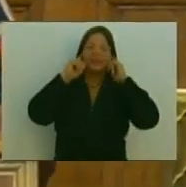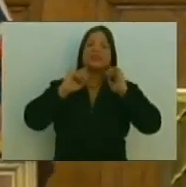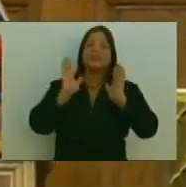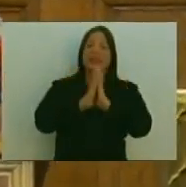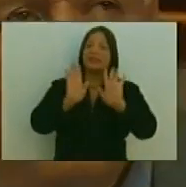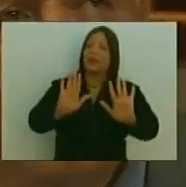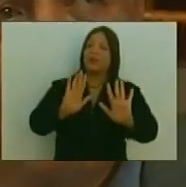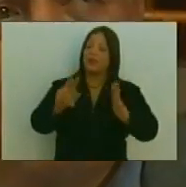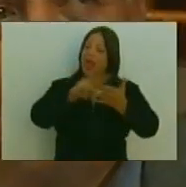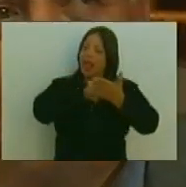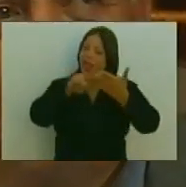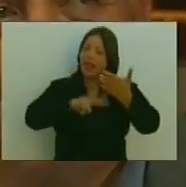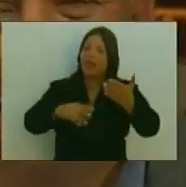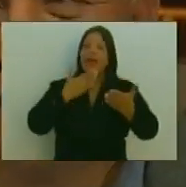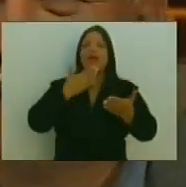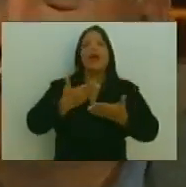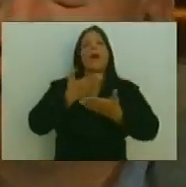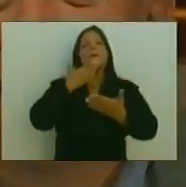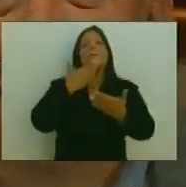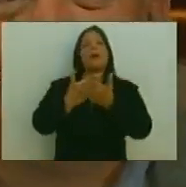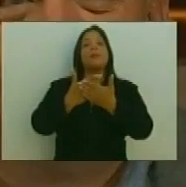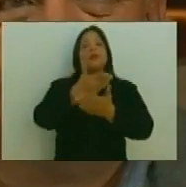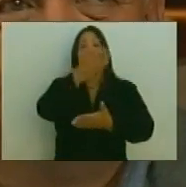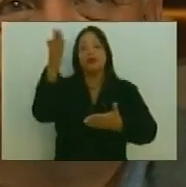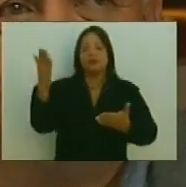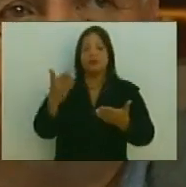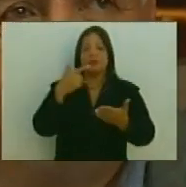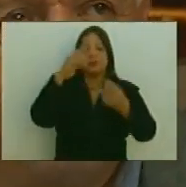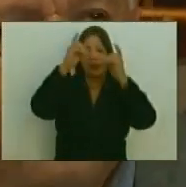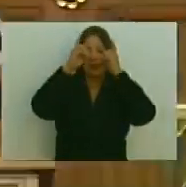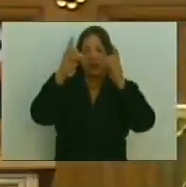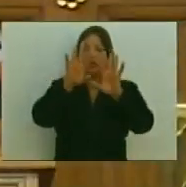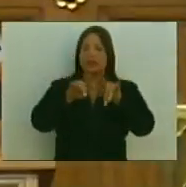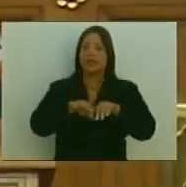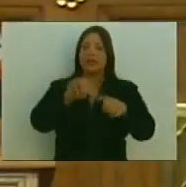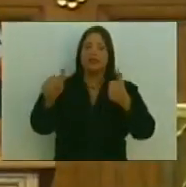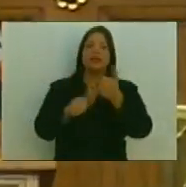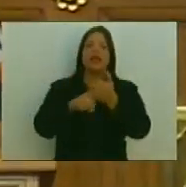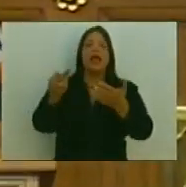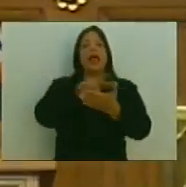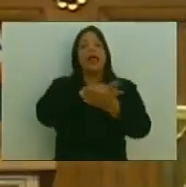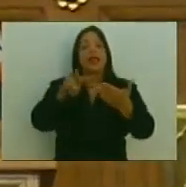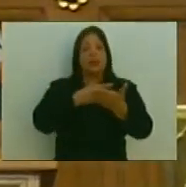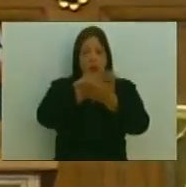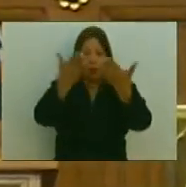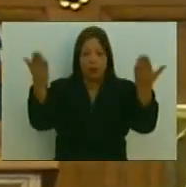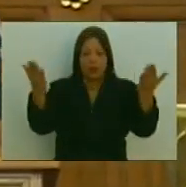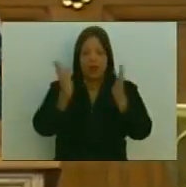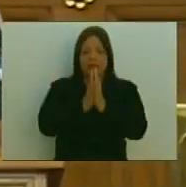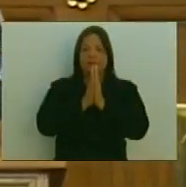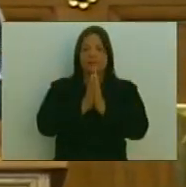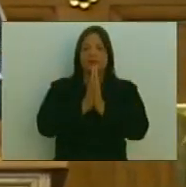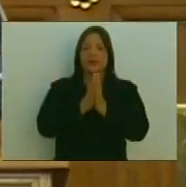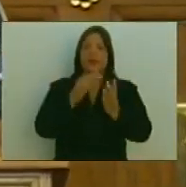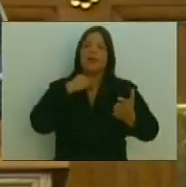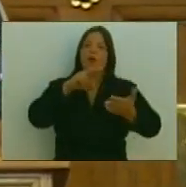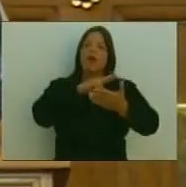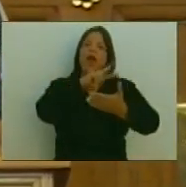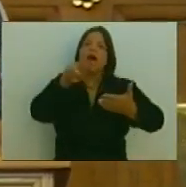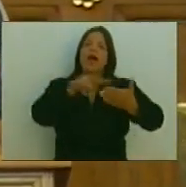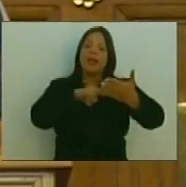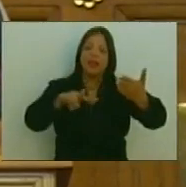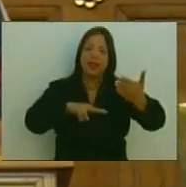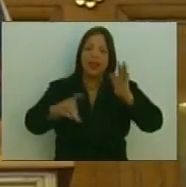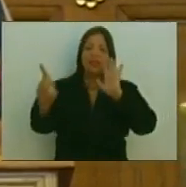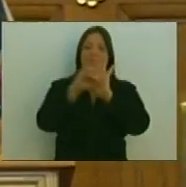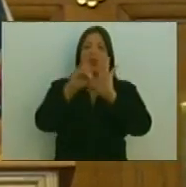Voy a proceder con el permiso de la presidenta y del vicepresidente y de los secretarios y subsecretarios y de todos ustedes, mis queridos colegas constituyentes, a